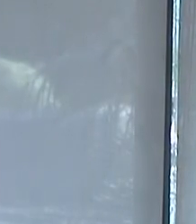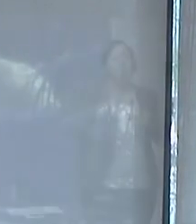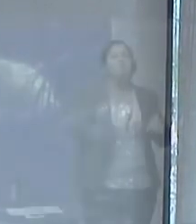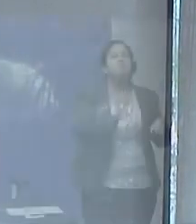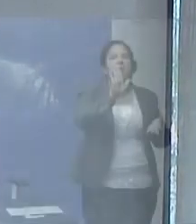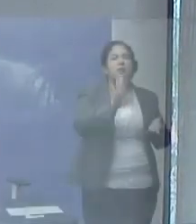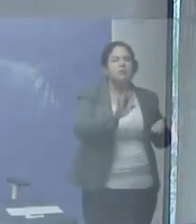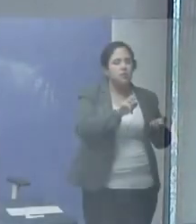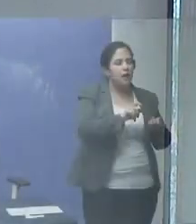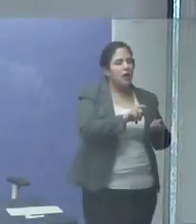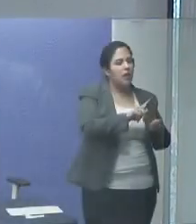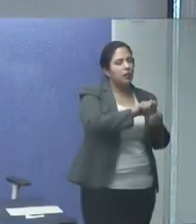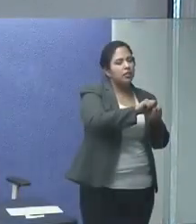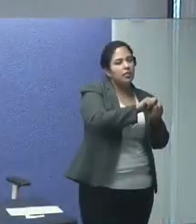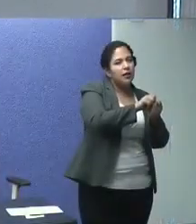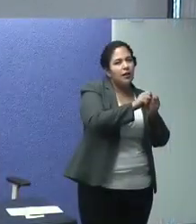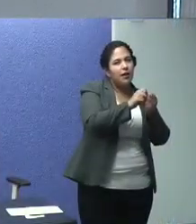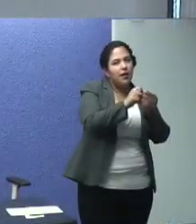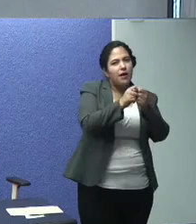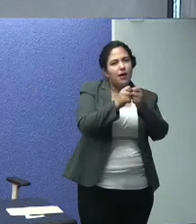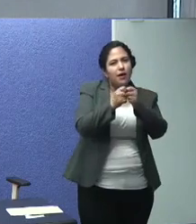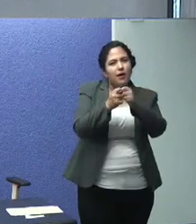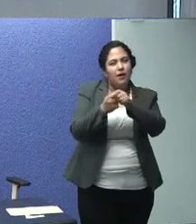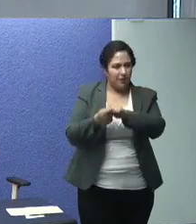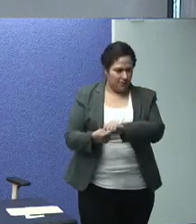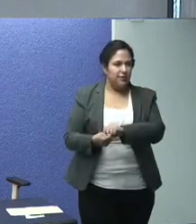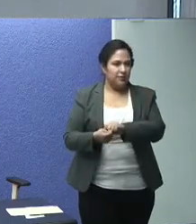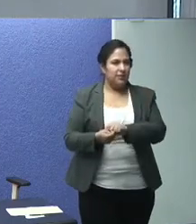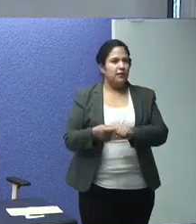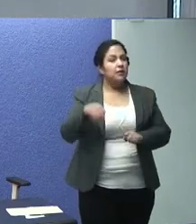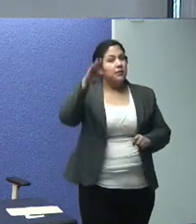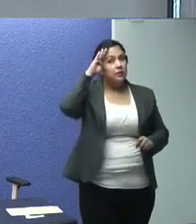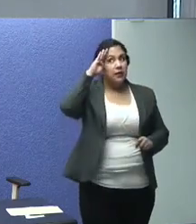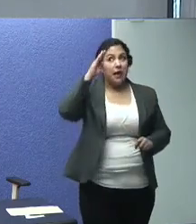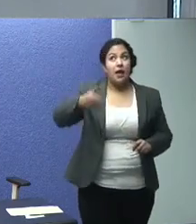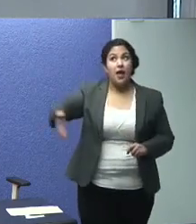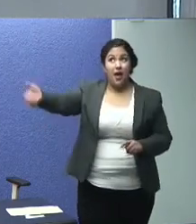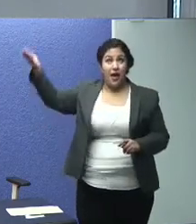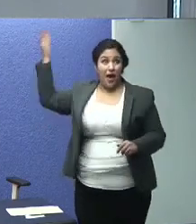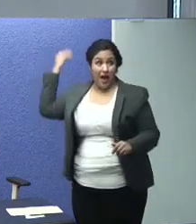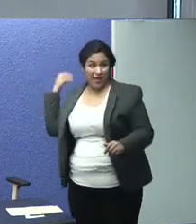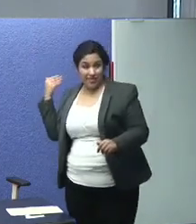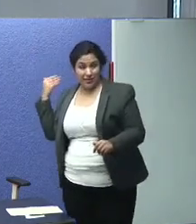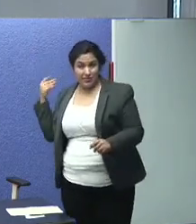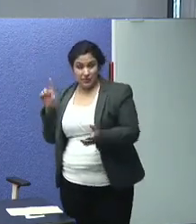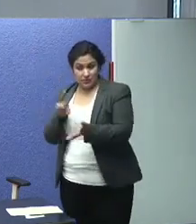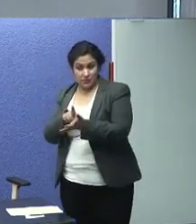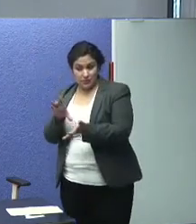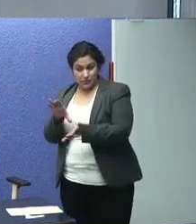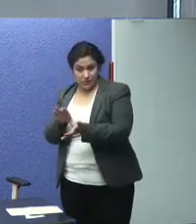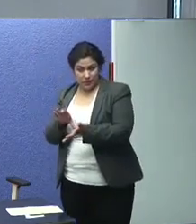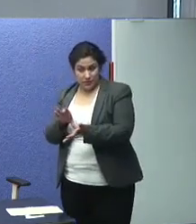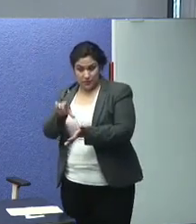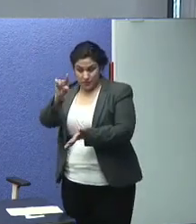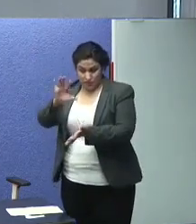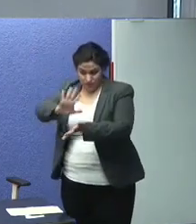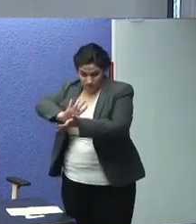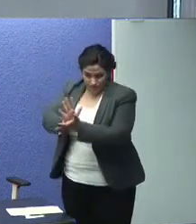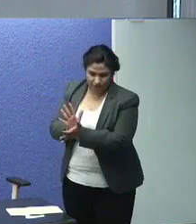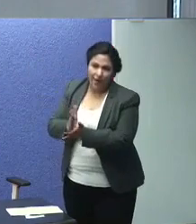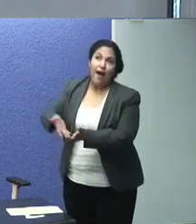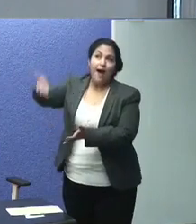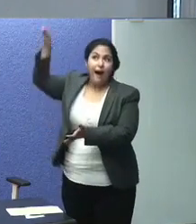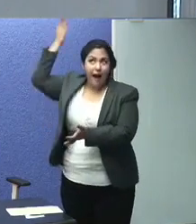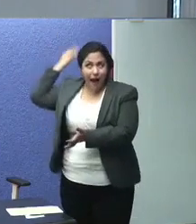evolucionista. Es decir, o sea, parece que siempre pensamos en que antes había discriminación, antes se